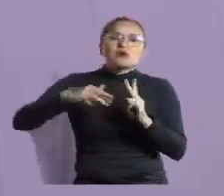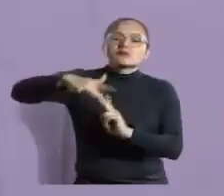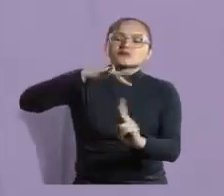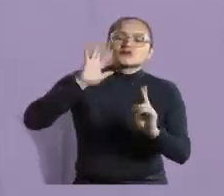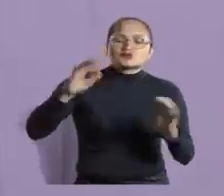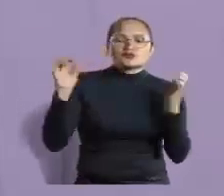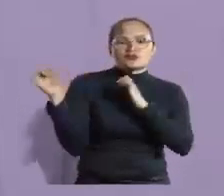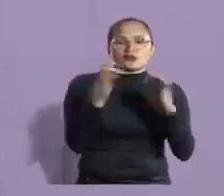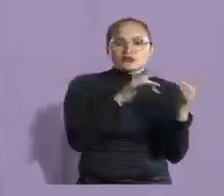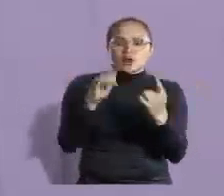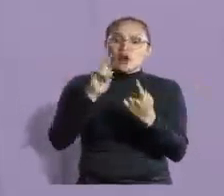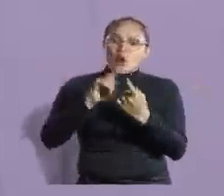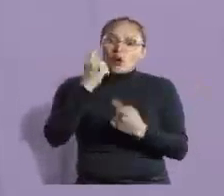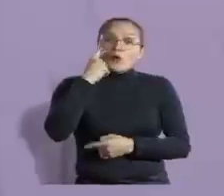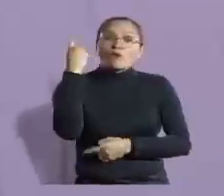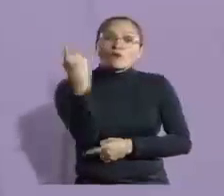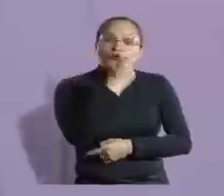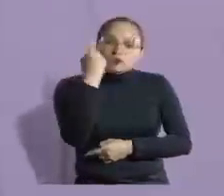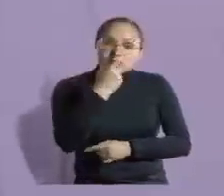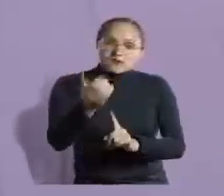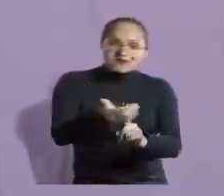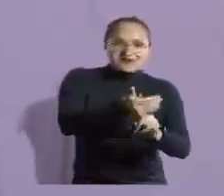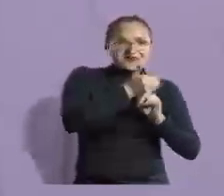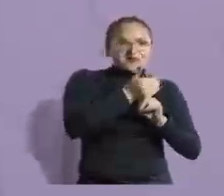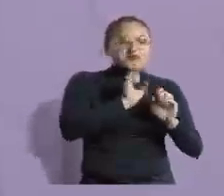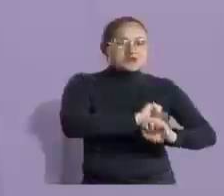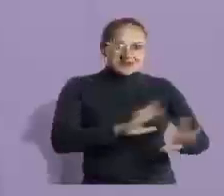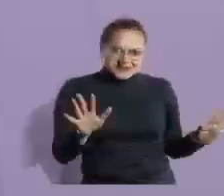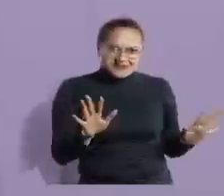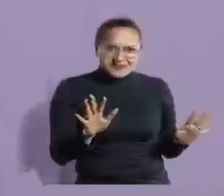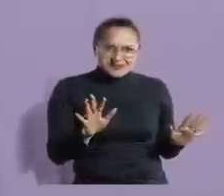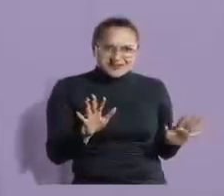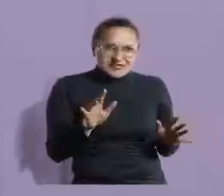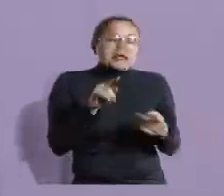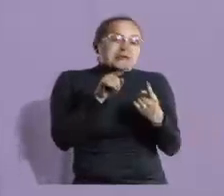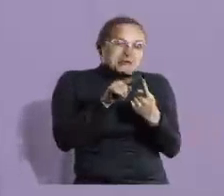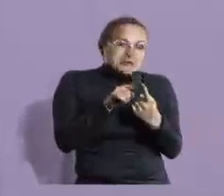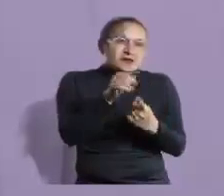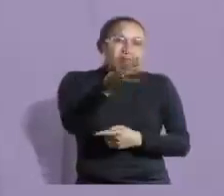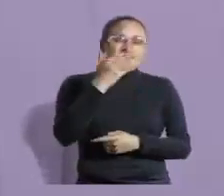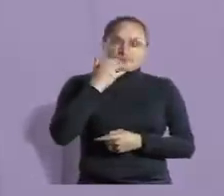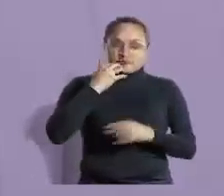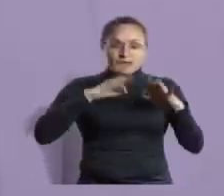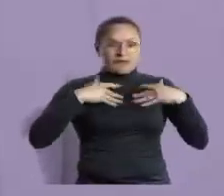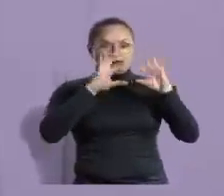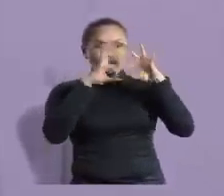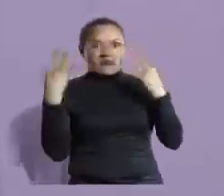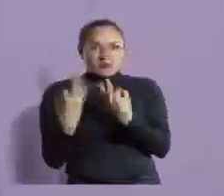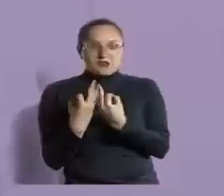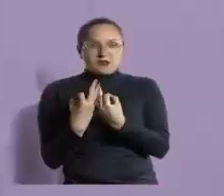una cosa es buscar a un detenido desaparecido como lo decía el que me antecedió nosotros con familiares que eran